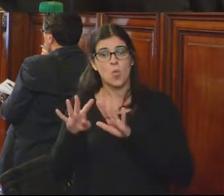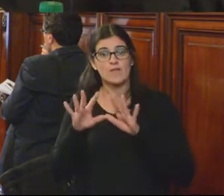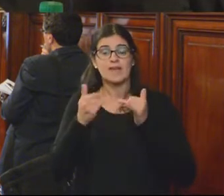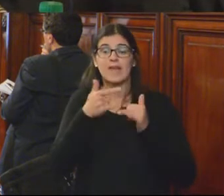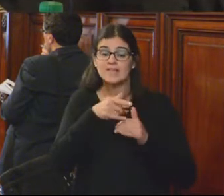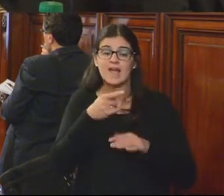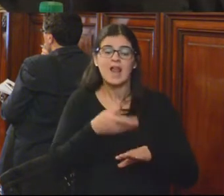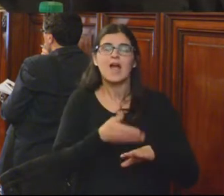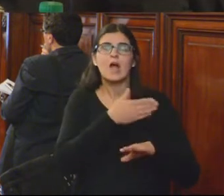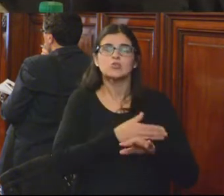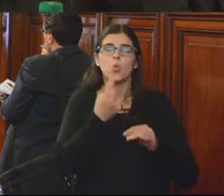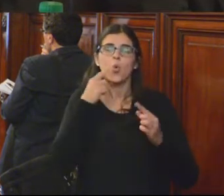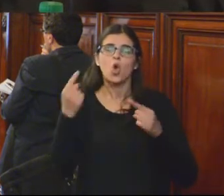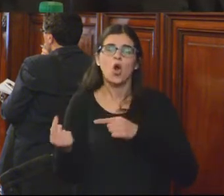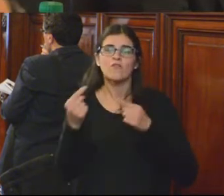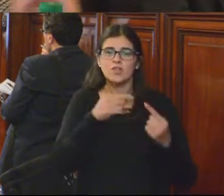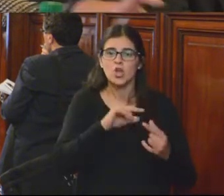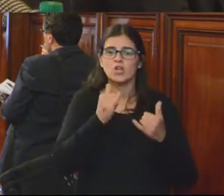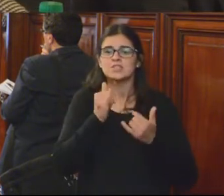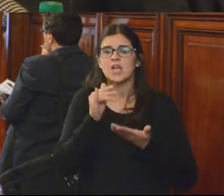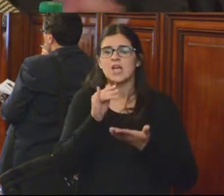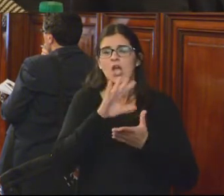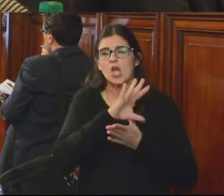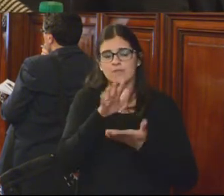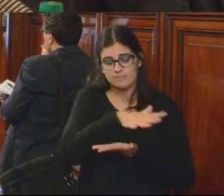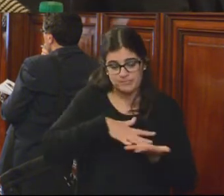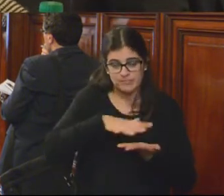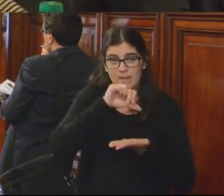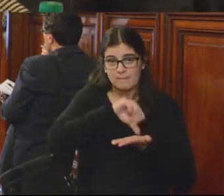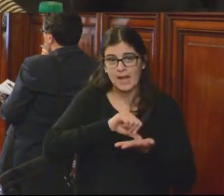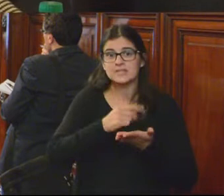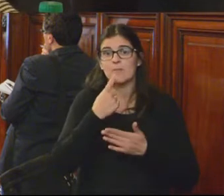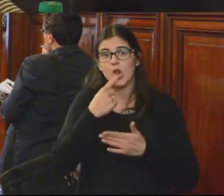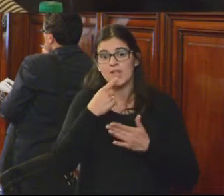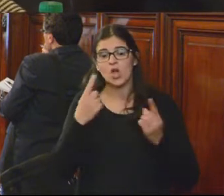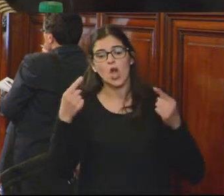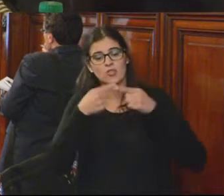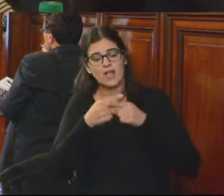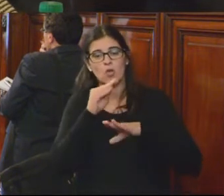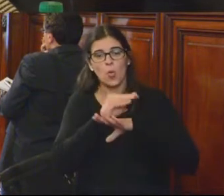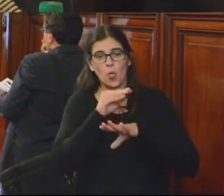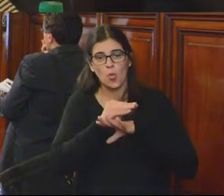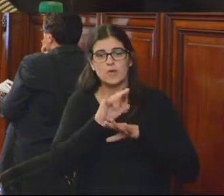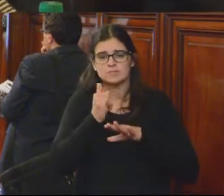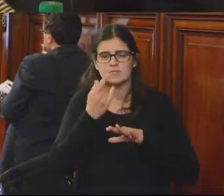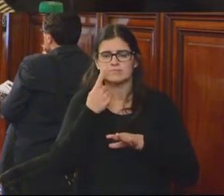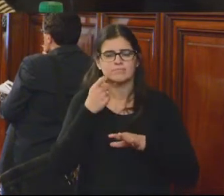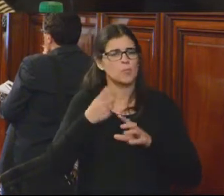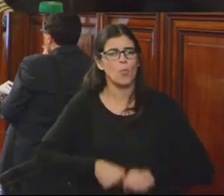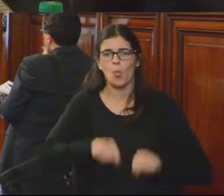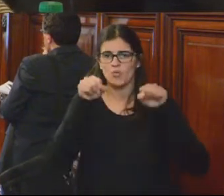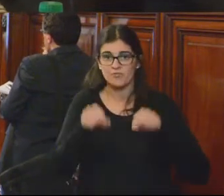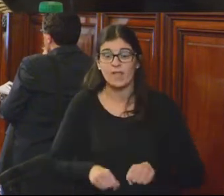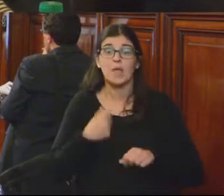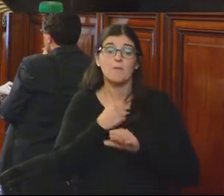la causa de un conflicto geopolítico de poder cuyo contraste histórico y cultural es muy fuerte y me